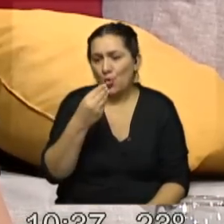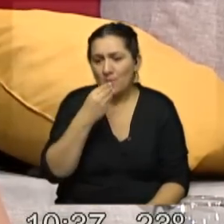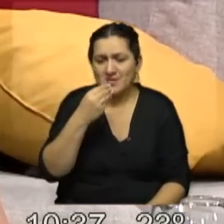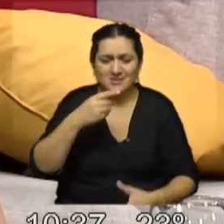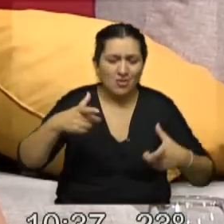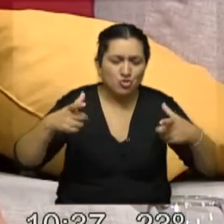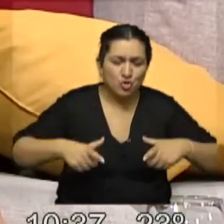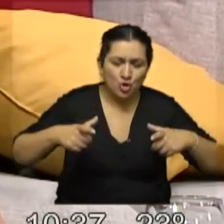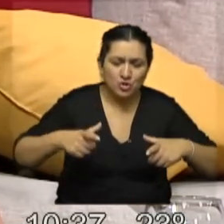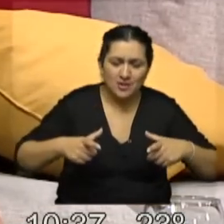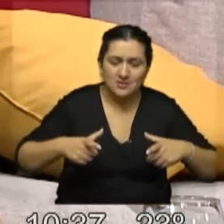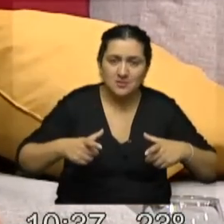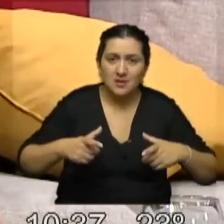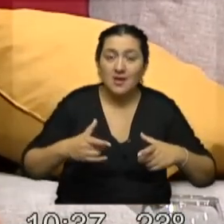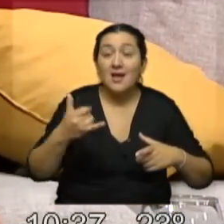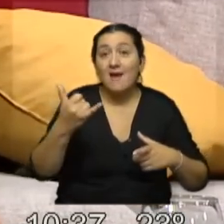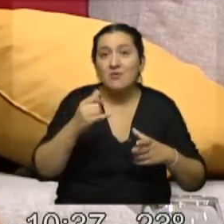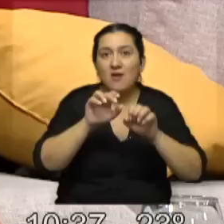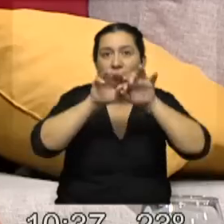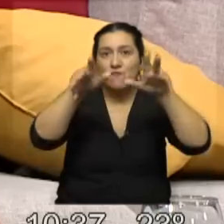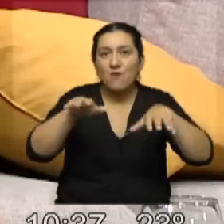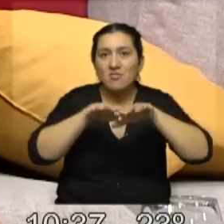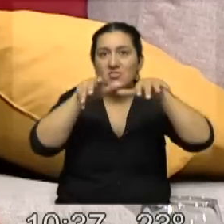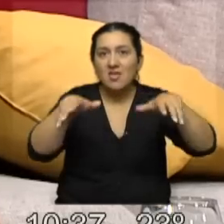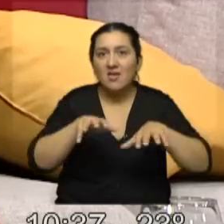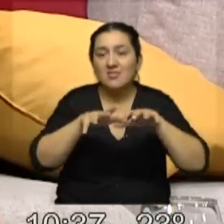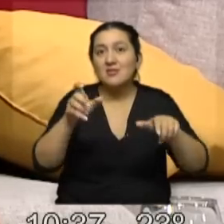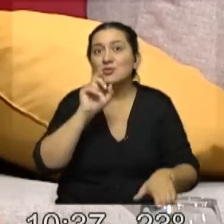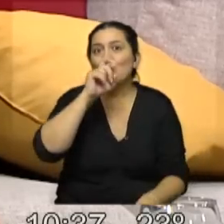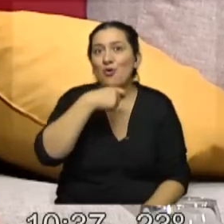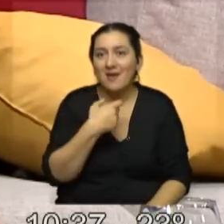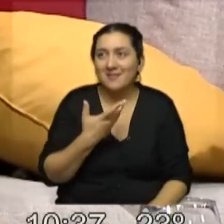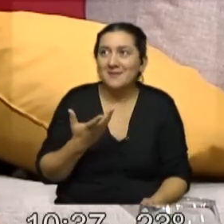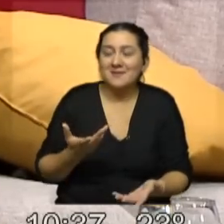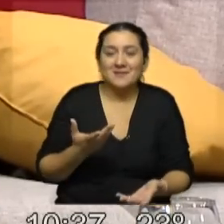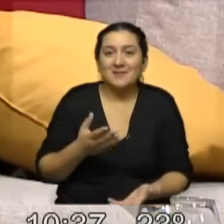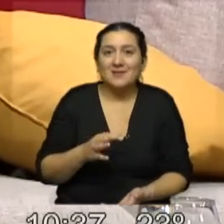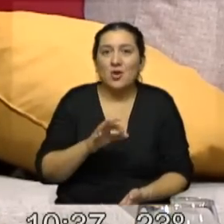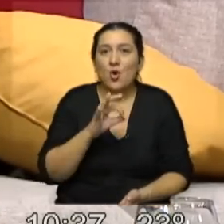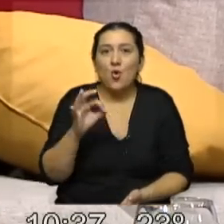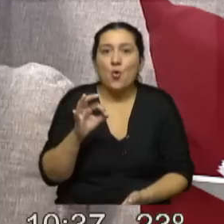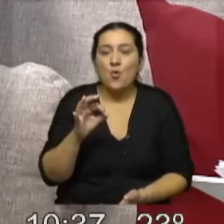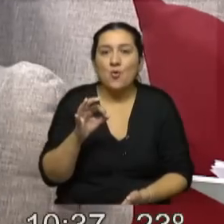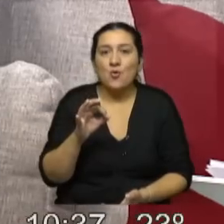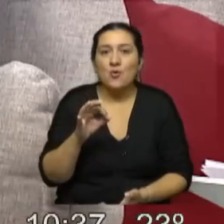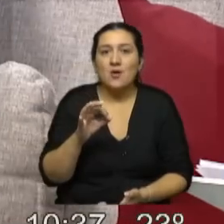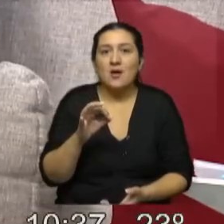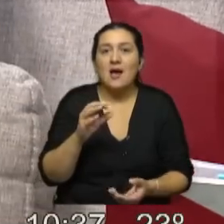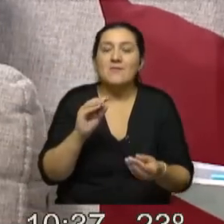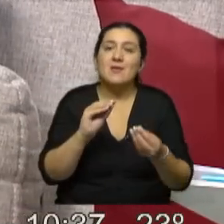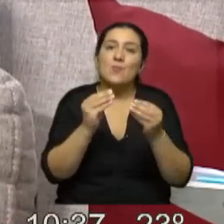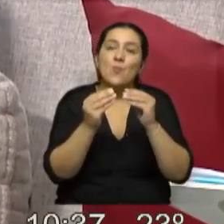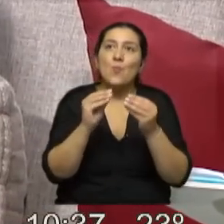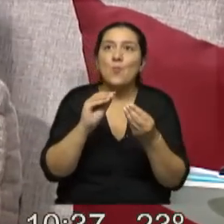que había era como una fuente de chocolate este no sé Hola muñequitos que se iba moviendo y se